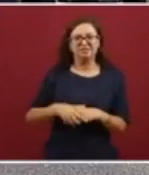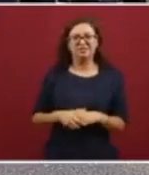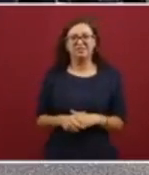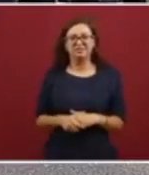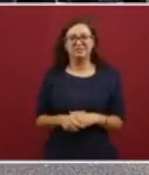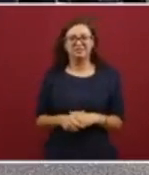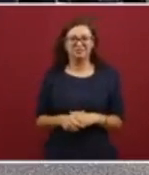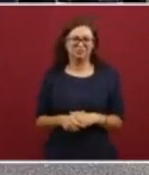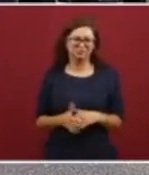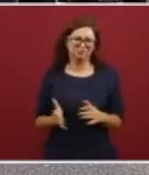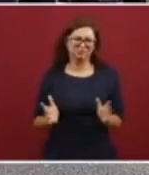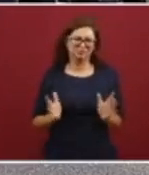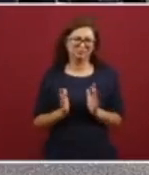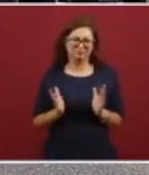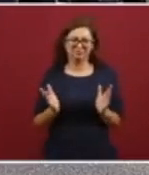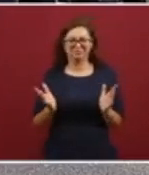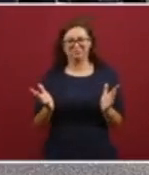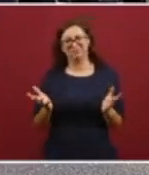Está muy